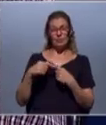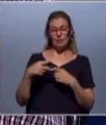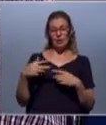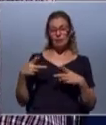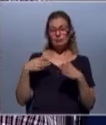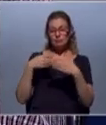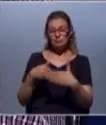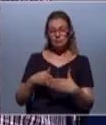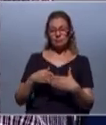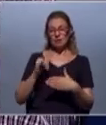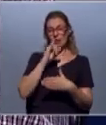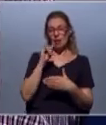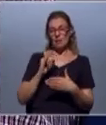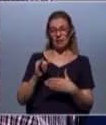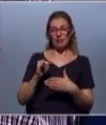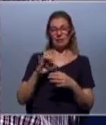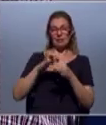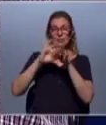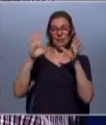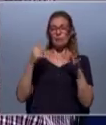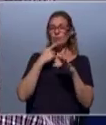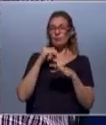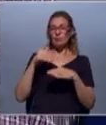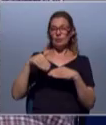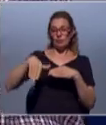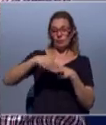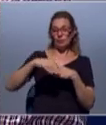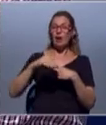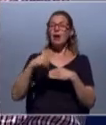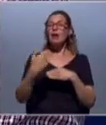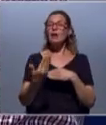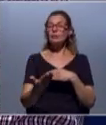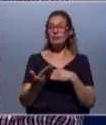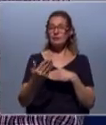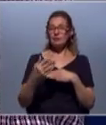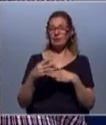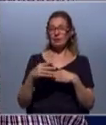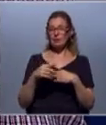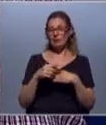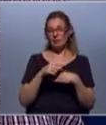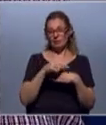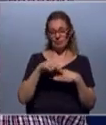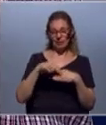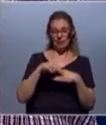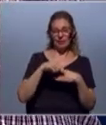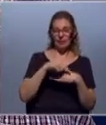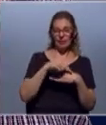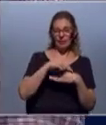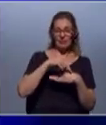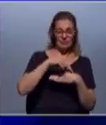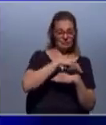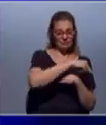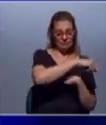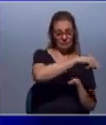cruzar en la plaza independencia por ejemplo de una de una casa de una vereda hacia la otra se tiene que trasladar hasta la plaza libertad